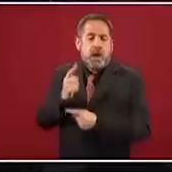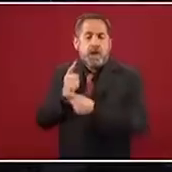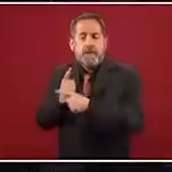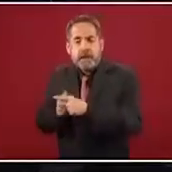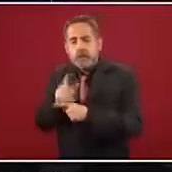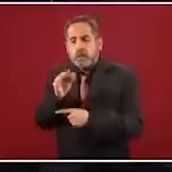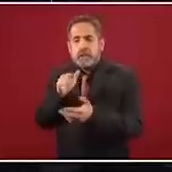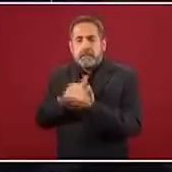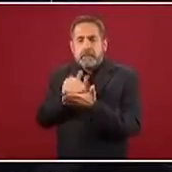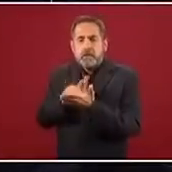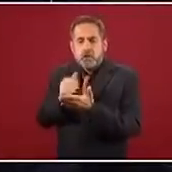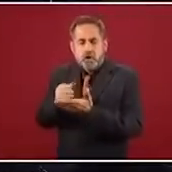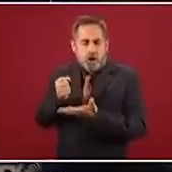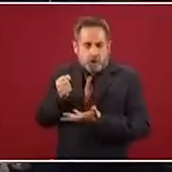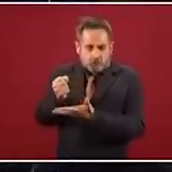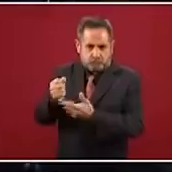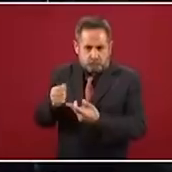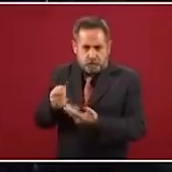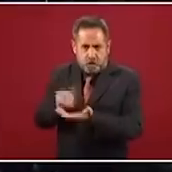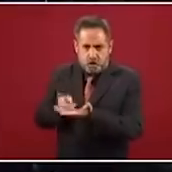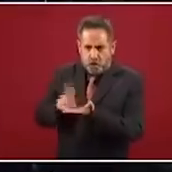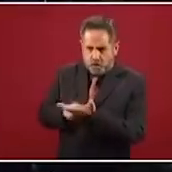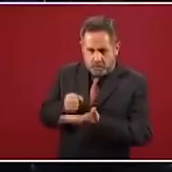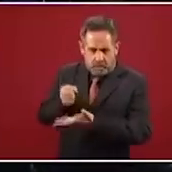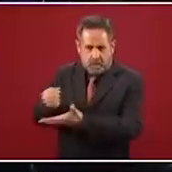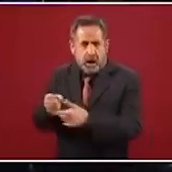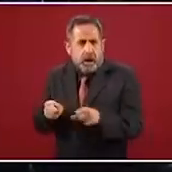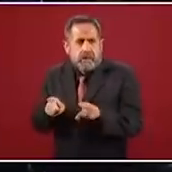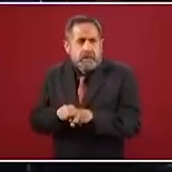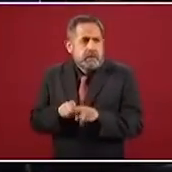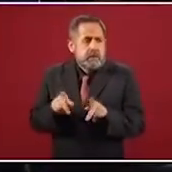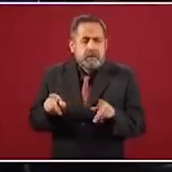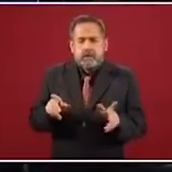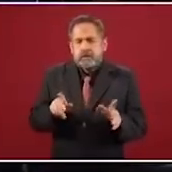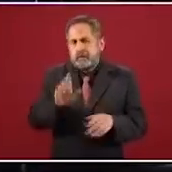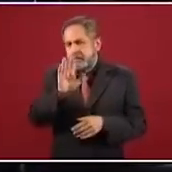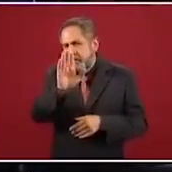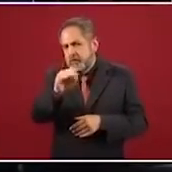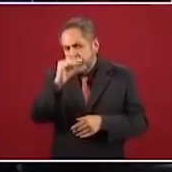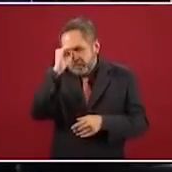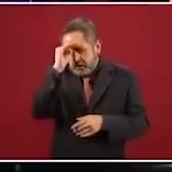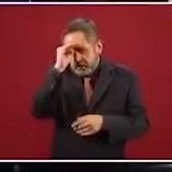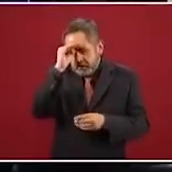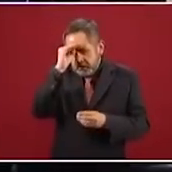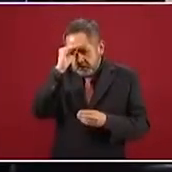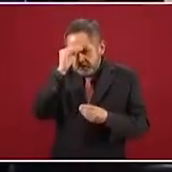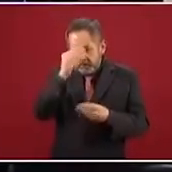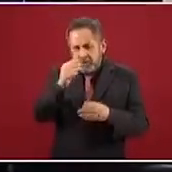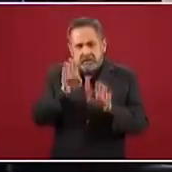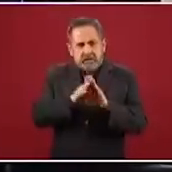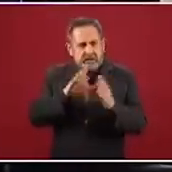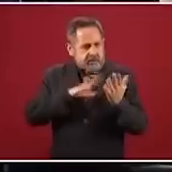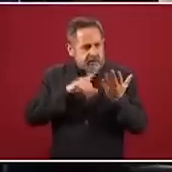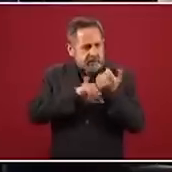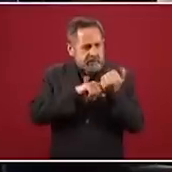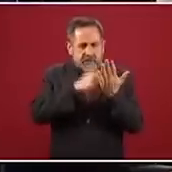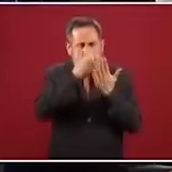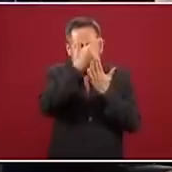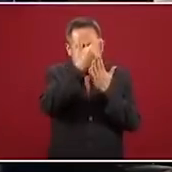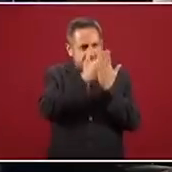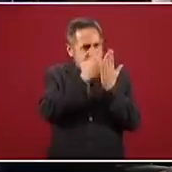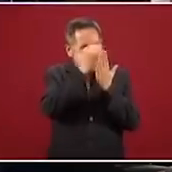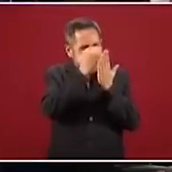extras del fondo, ¿no? Bueno, hago esta referencia porque tengo un listado